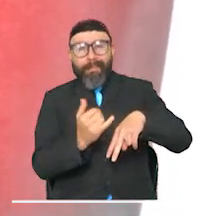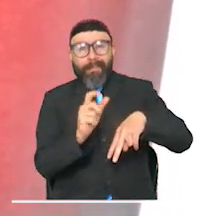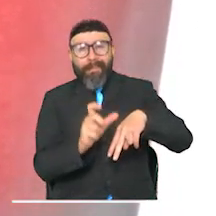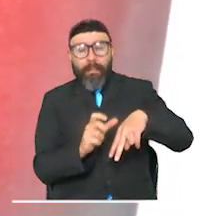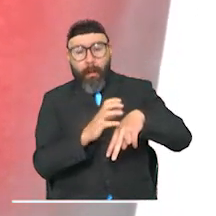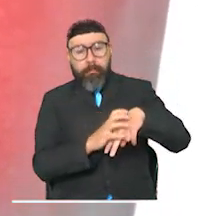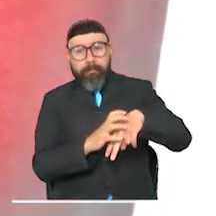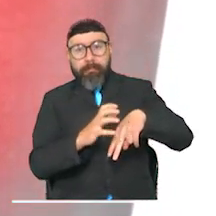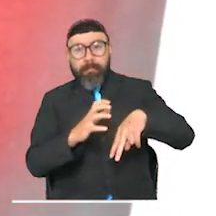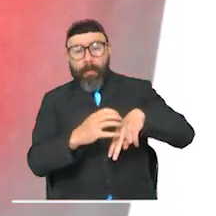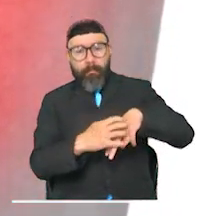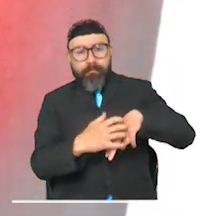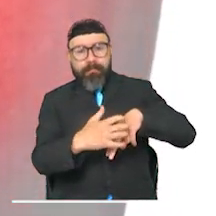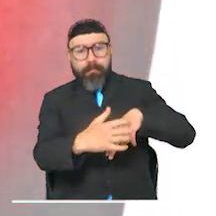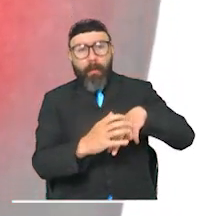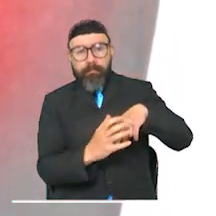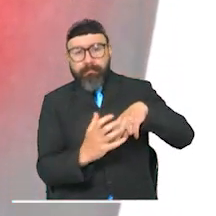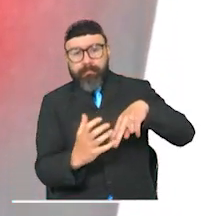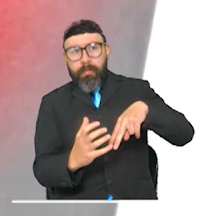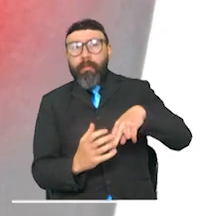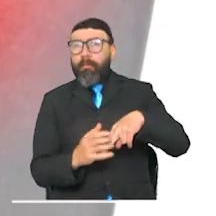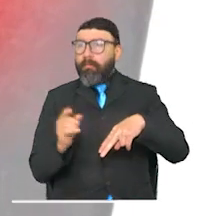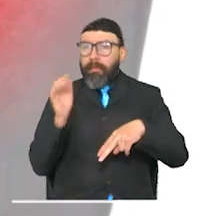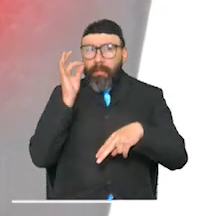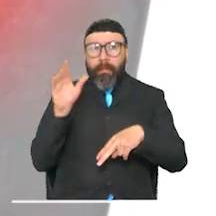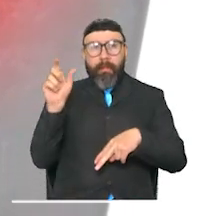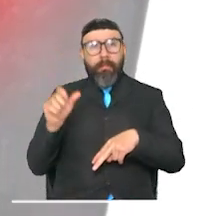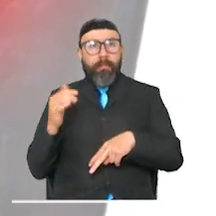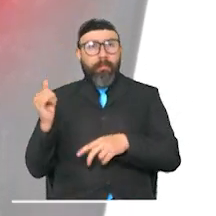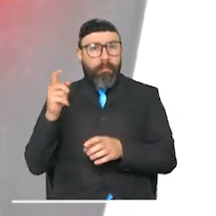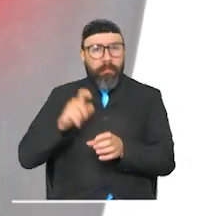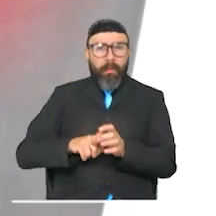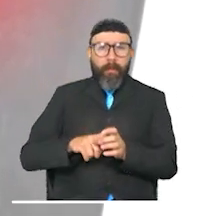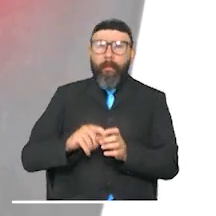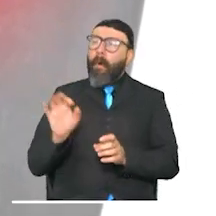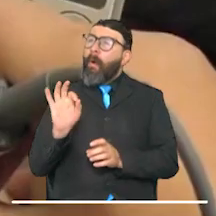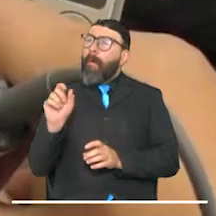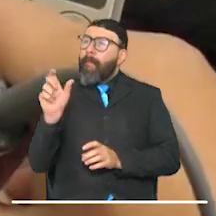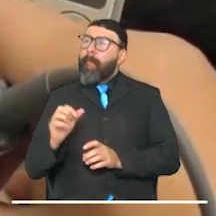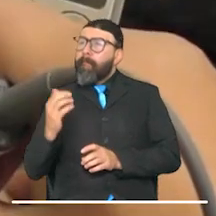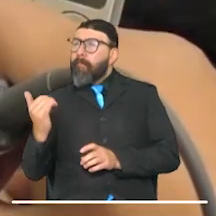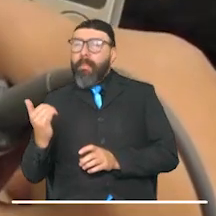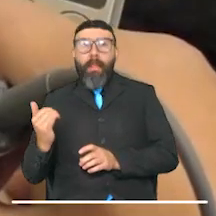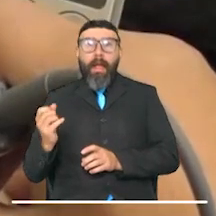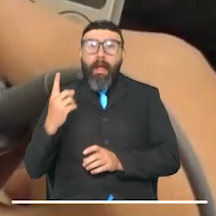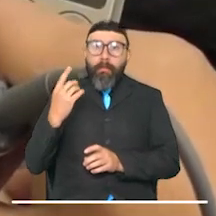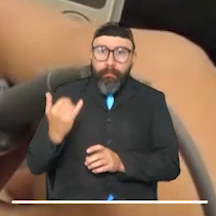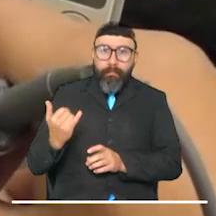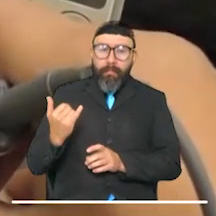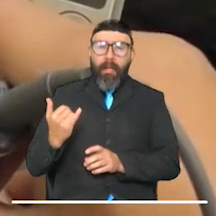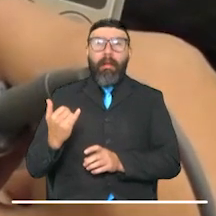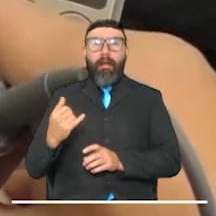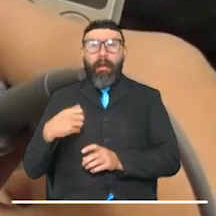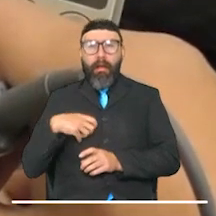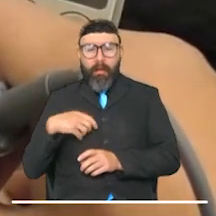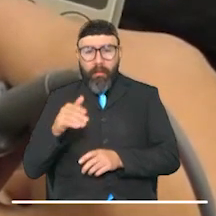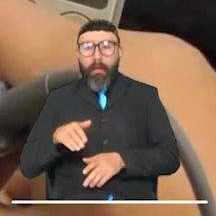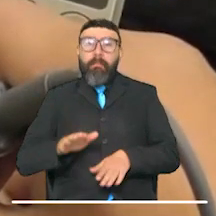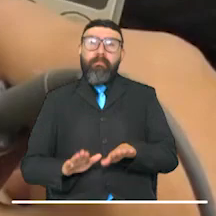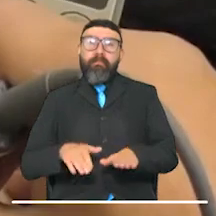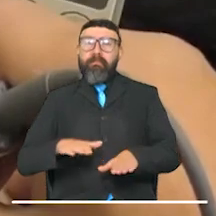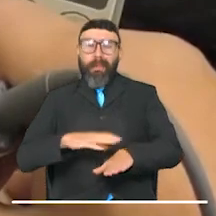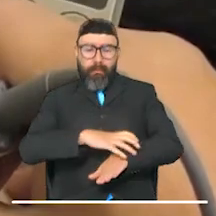en diferentes pues lugares de de las piernas los pacientes pueden tener Generalmente edema de los tobillos